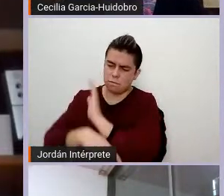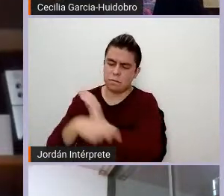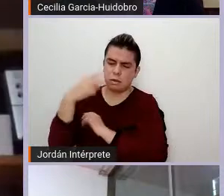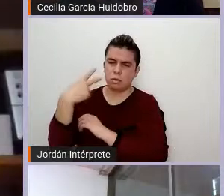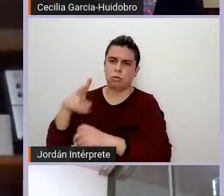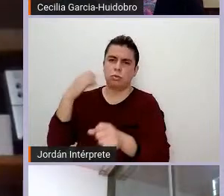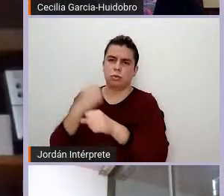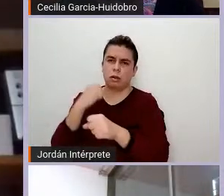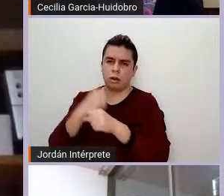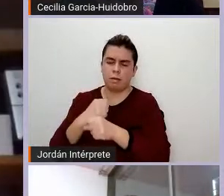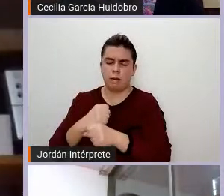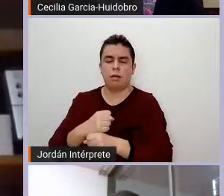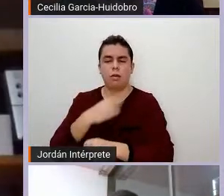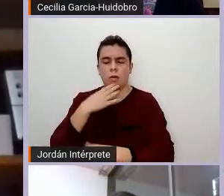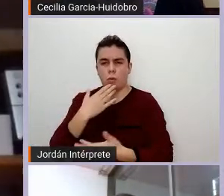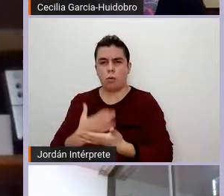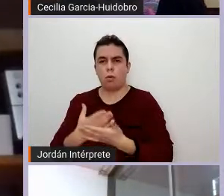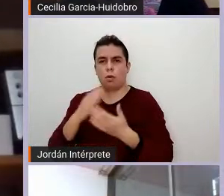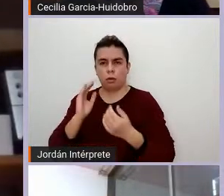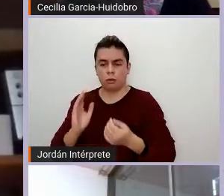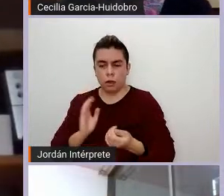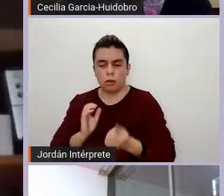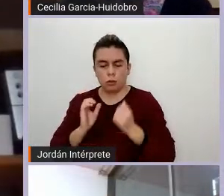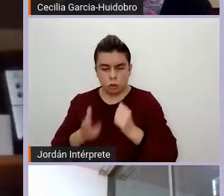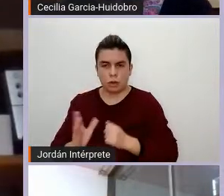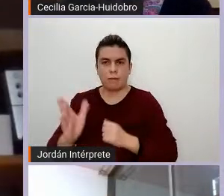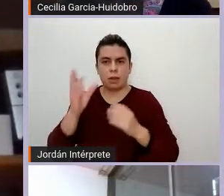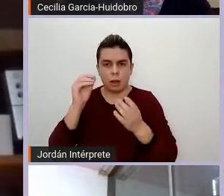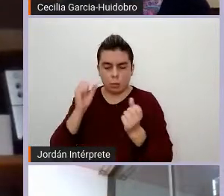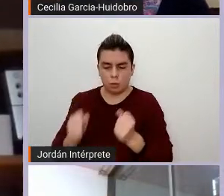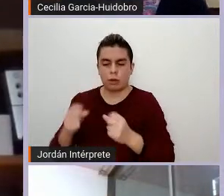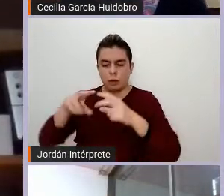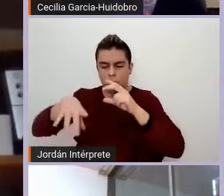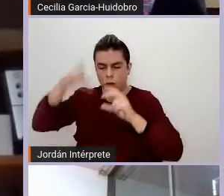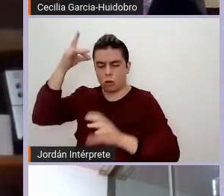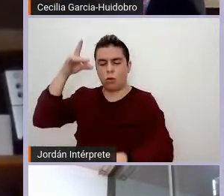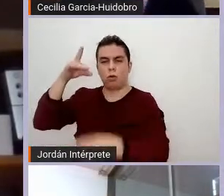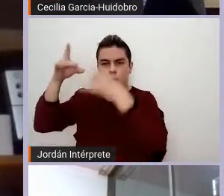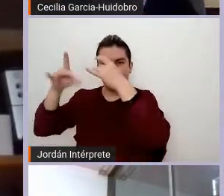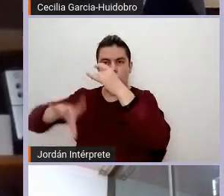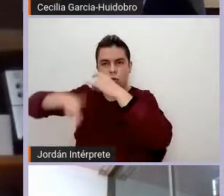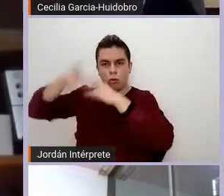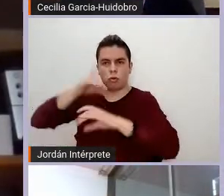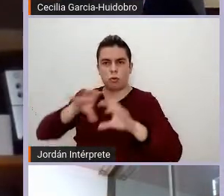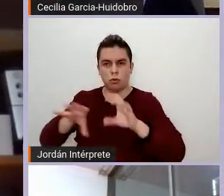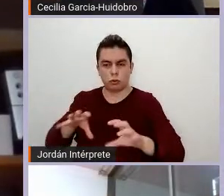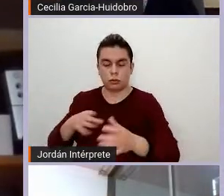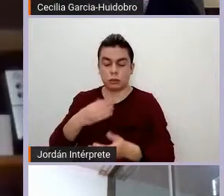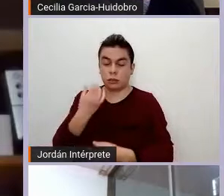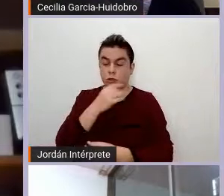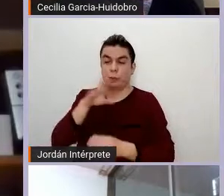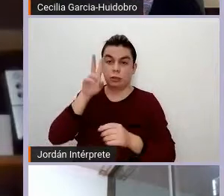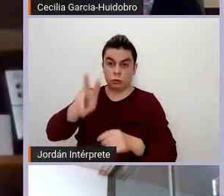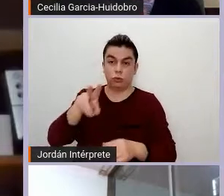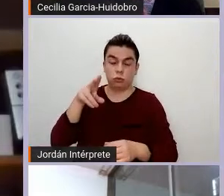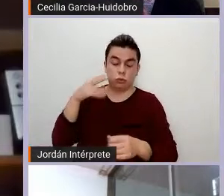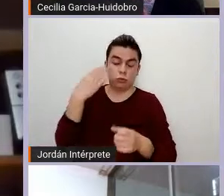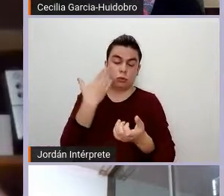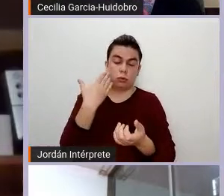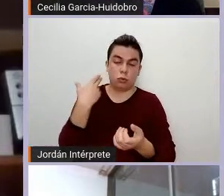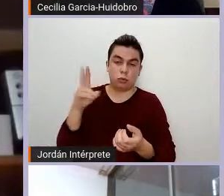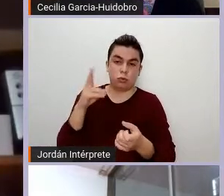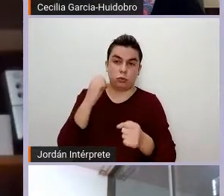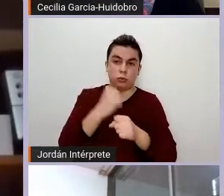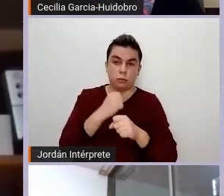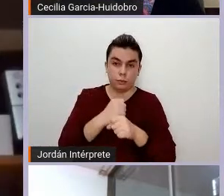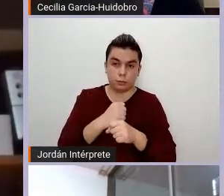obras es algo que va a seguir dando, no solamente por su creación en sí, sino también por las